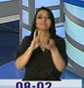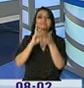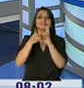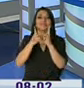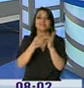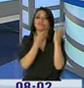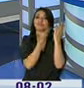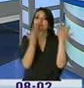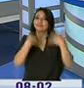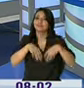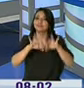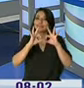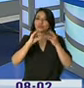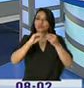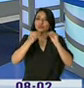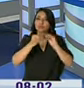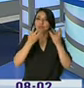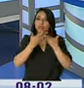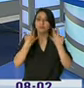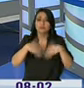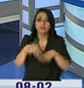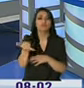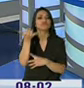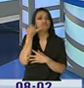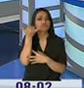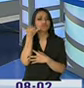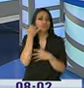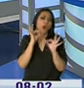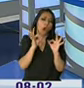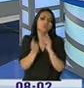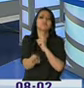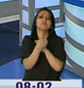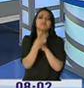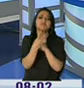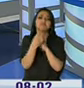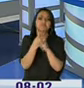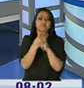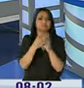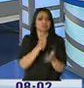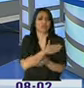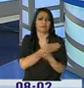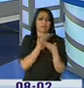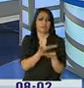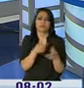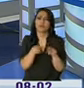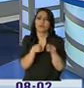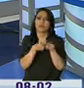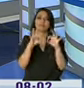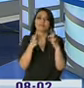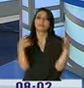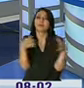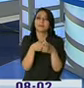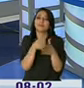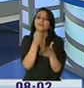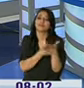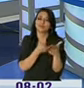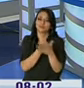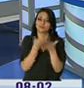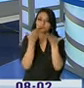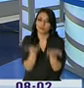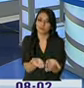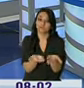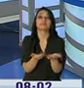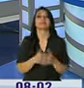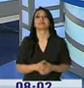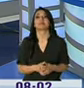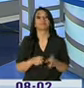en pantalla nuestros números, llámenos con confianza. Recuerde que somos parte de la familia y luchamos por usted. Así que de una, lo